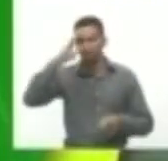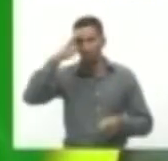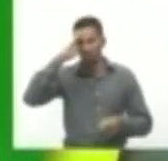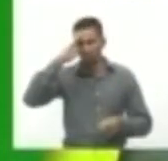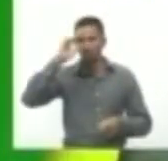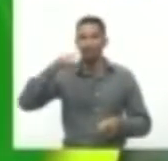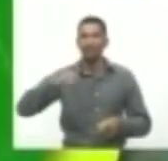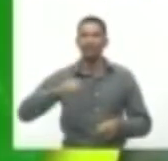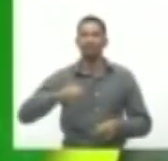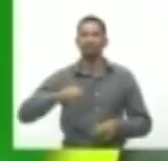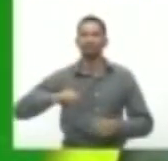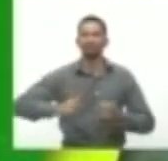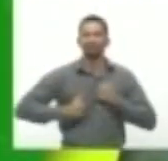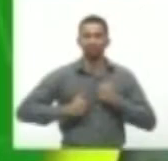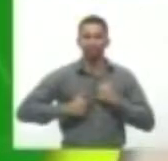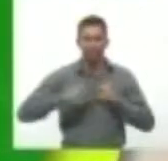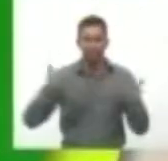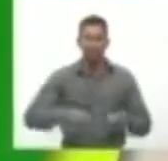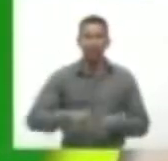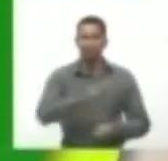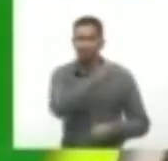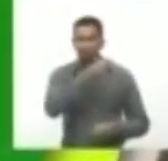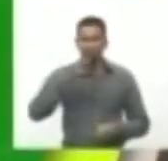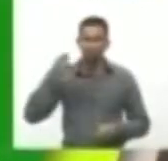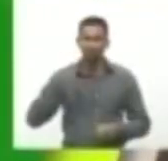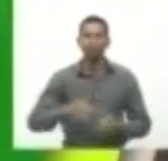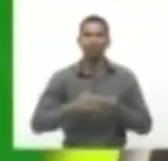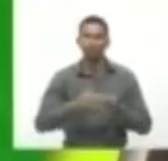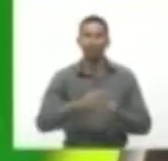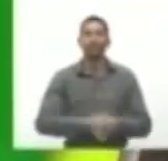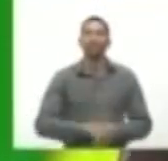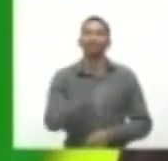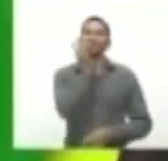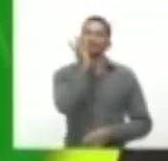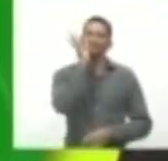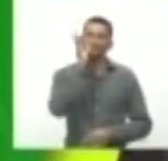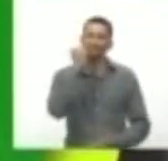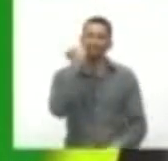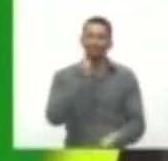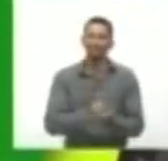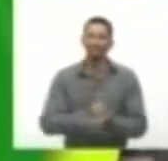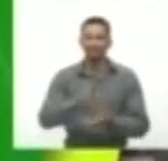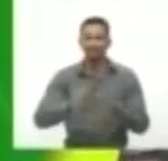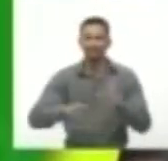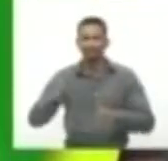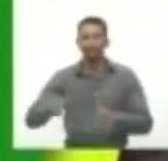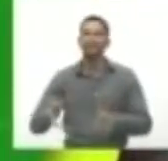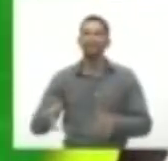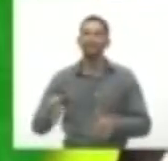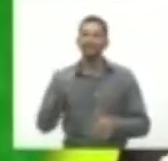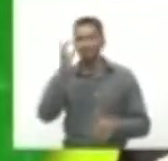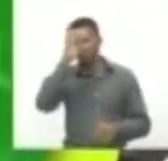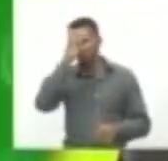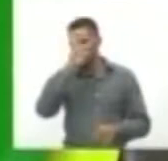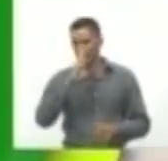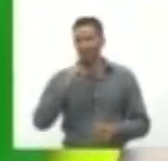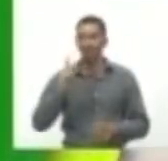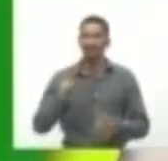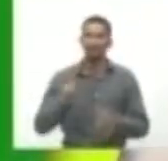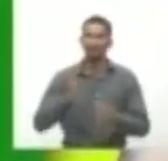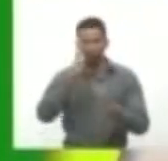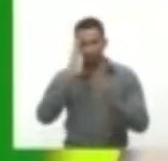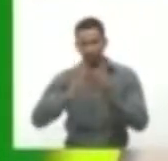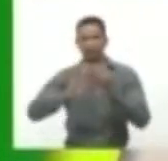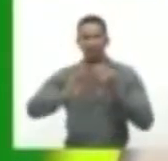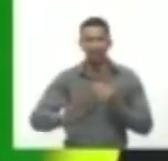276 kilos de clorhidrato de cocaína. Atroz crimen en el barrio abajo sería una vendetta entre bandas criminales. Policía individualiza